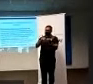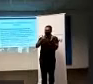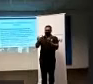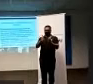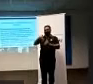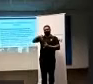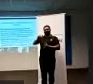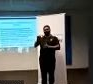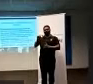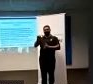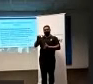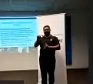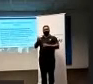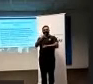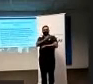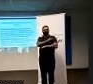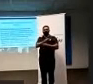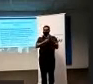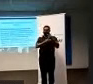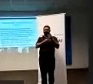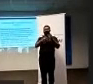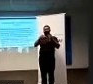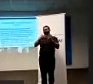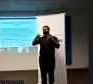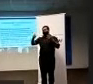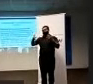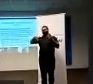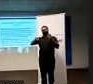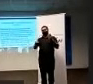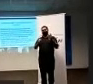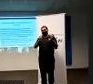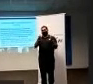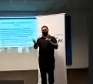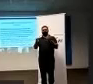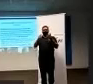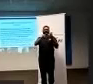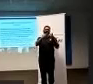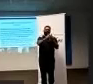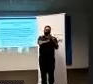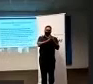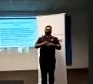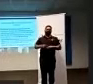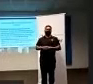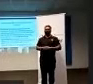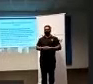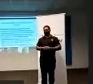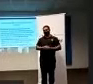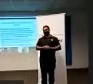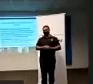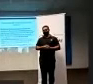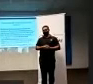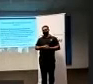HIV, independientemente de su recuento de CD4 o el tratamiento inmunosupresor, pueden tener un riesgo aumentado de padecer